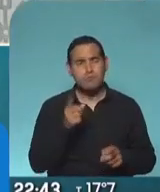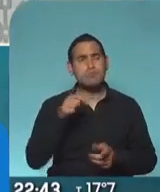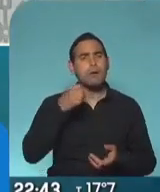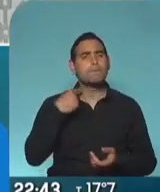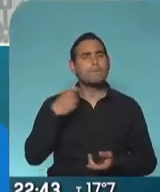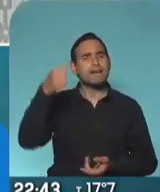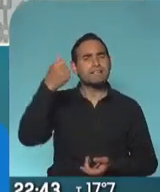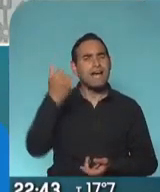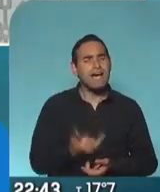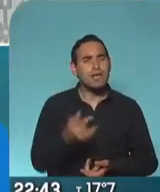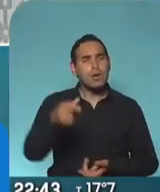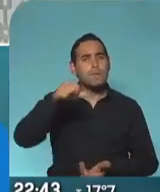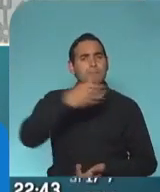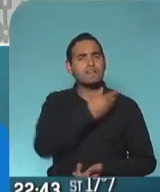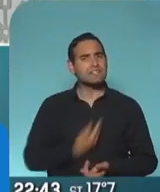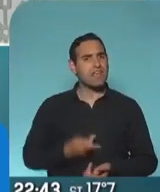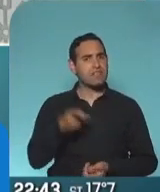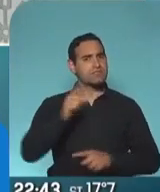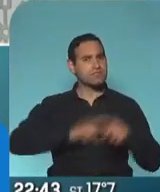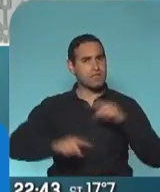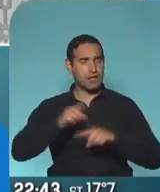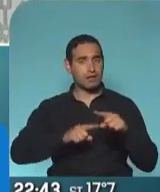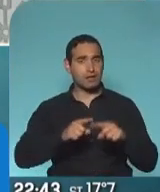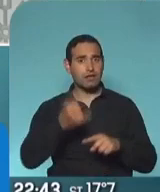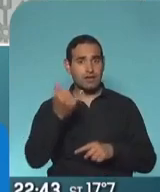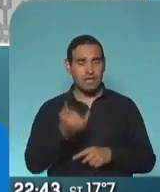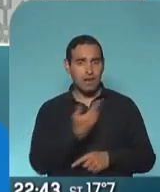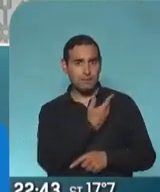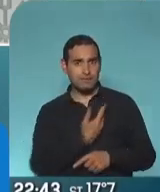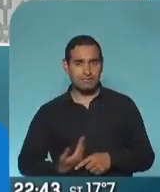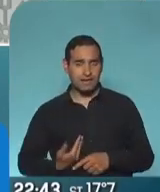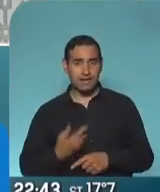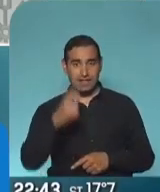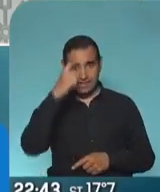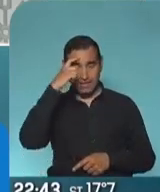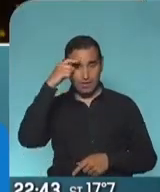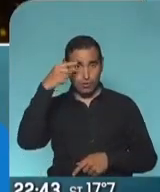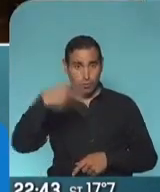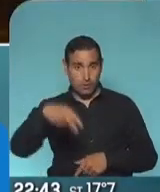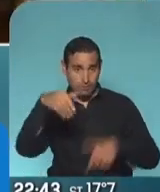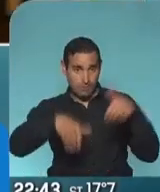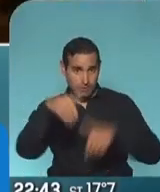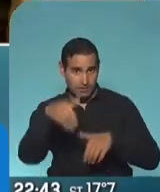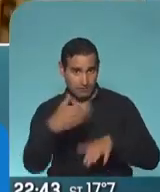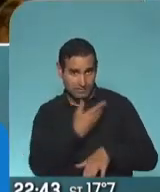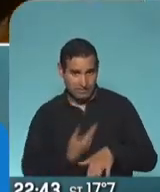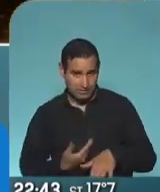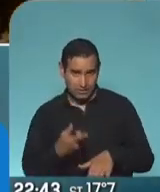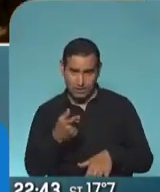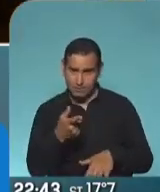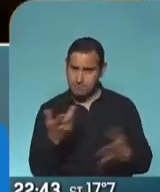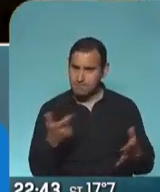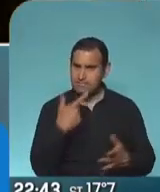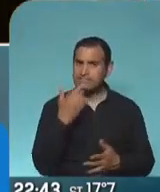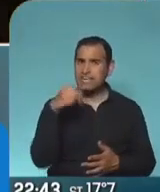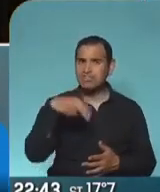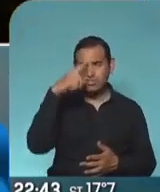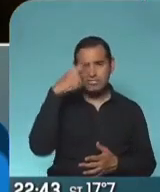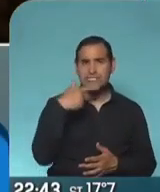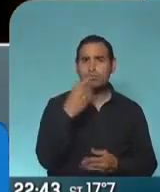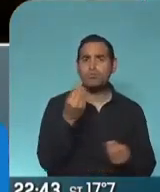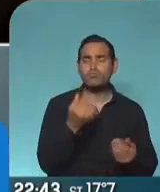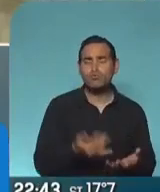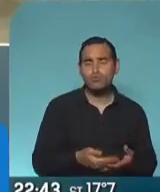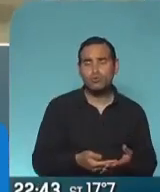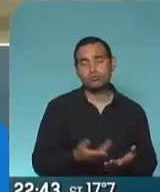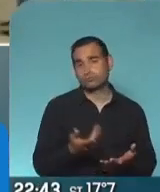hay un presidente en funciones y hay presidenciales el 10 de noviembre. ¿Esto limita en cierto modo a Pedro Sánchez? Muchísimo,